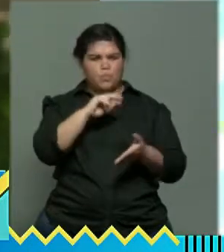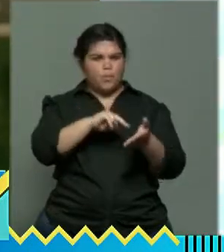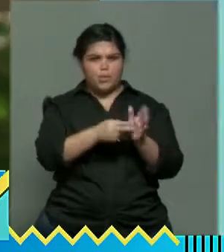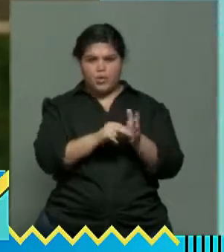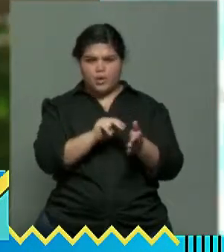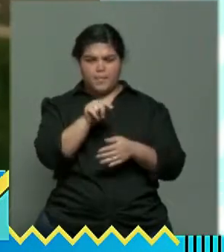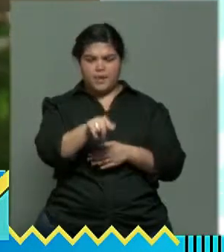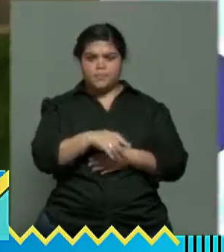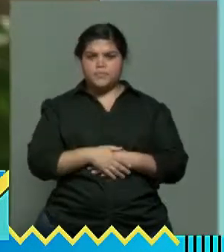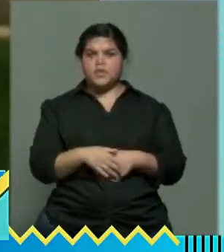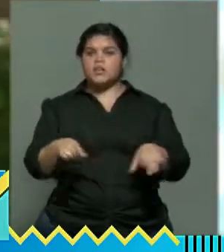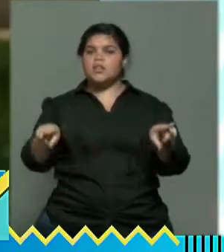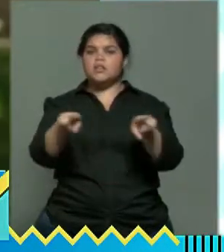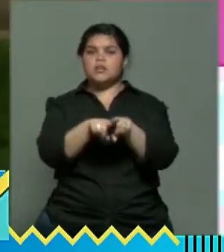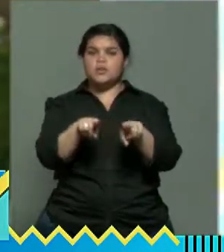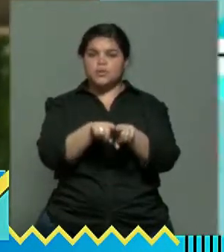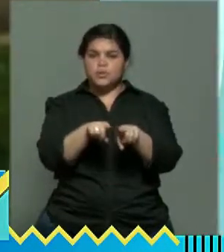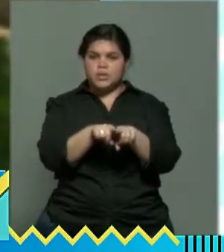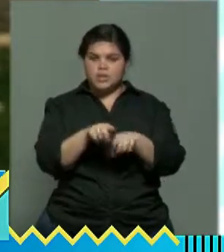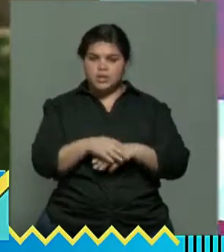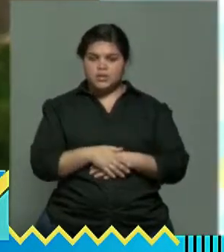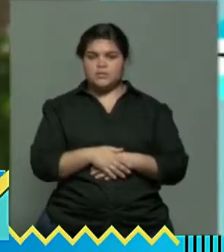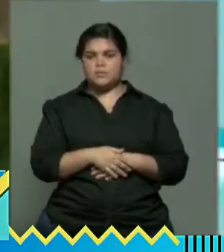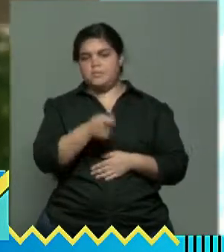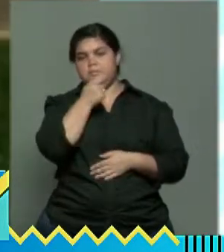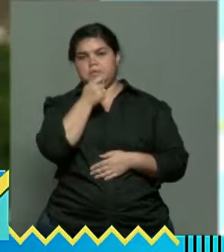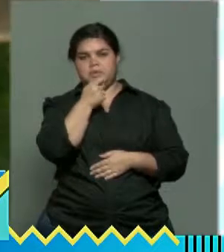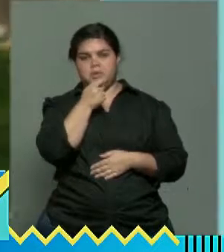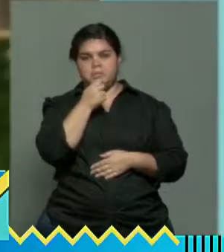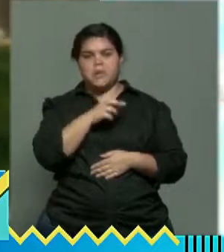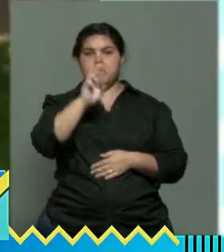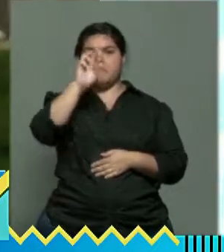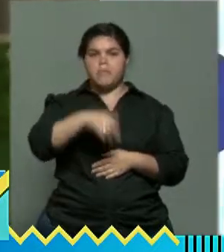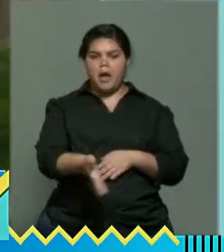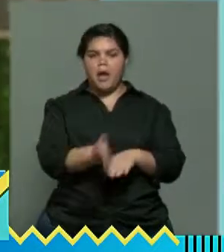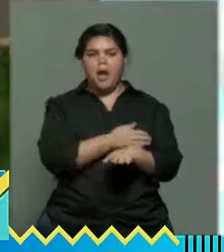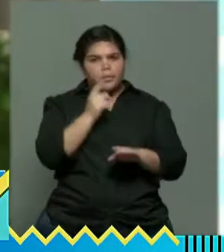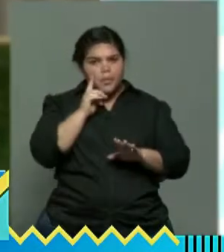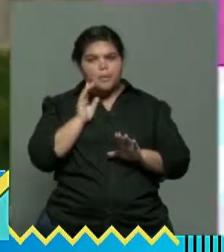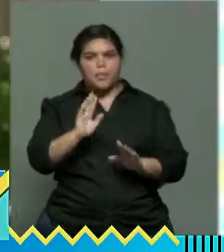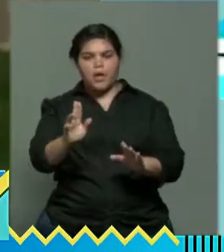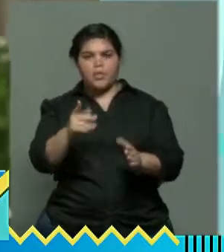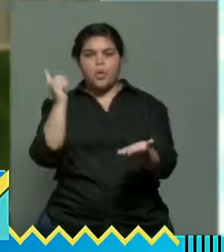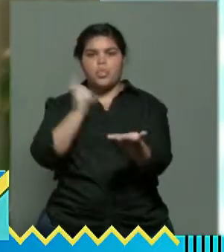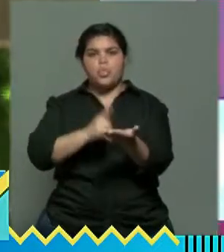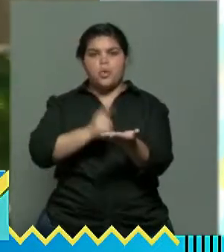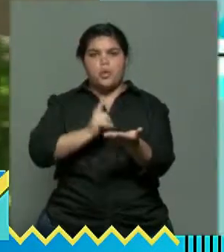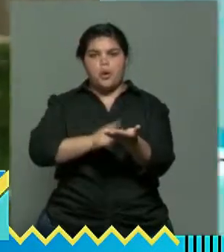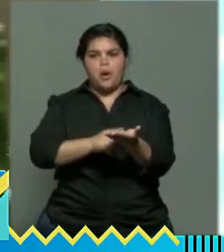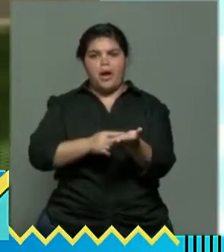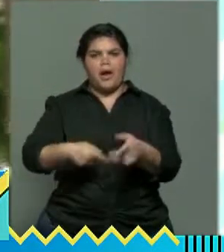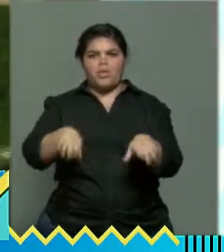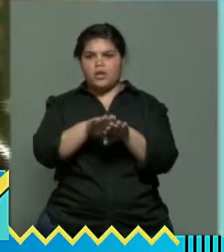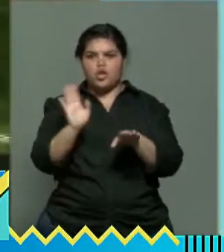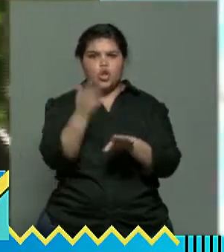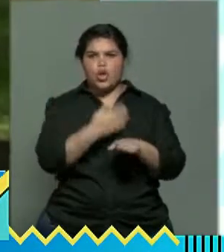quisiéramos elaborar un programa de prevención del consumo de drogas poniendo todas las drogas en la misma bolsa.